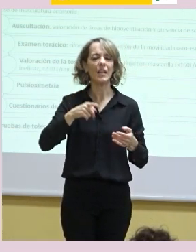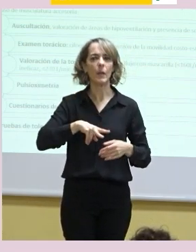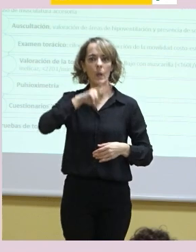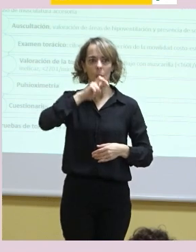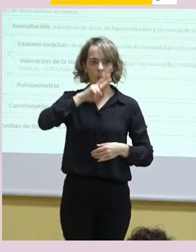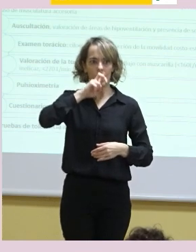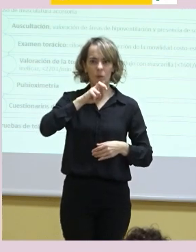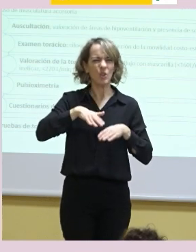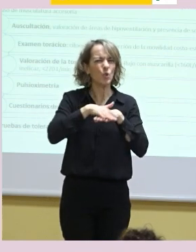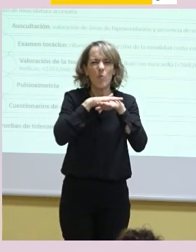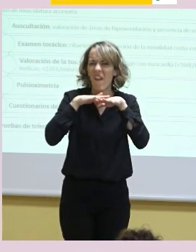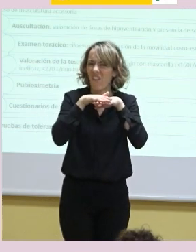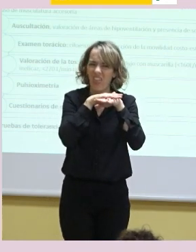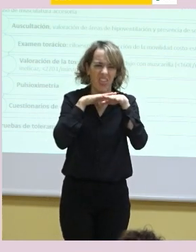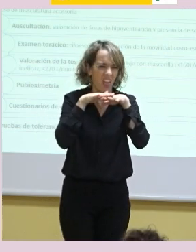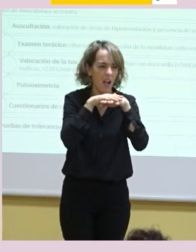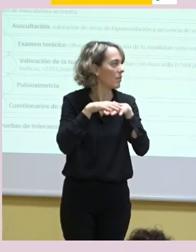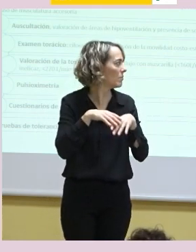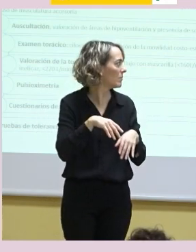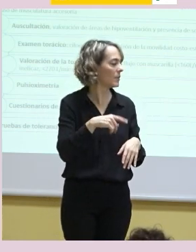ventilación superficial, respira,